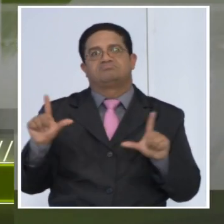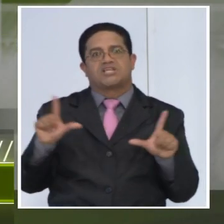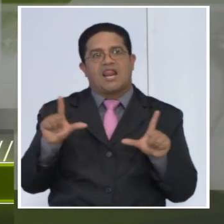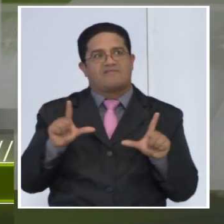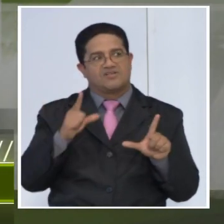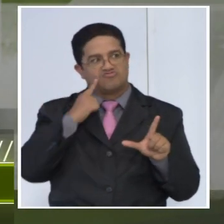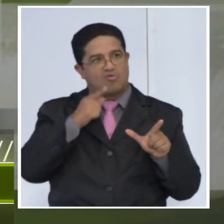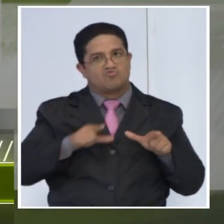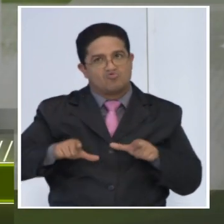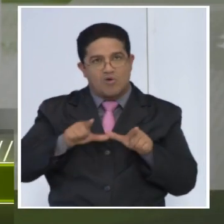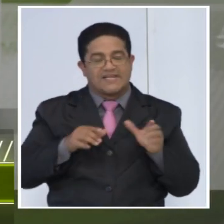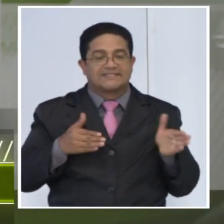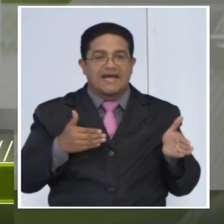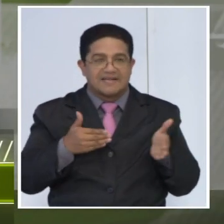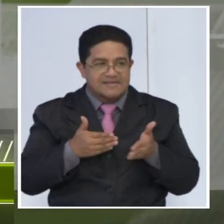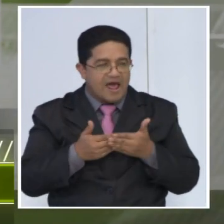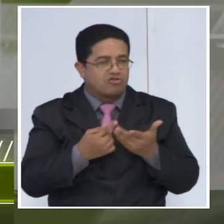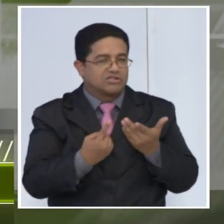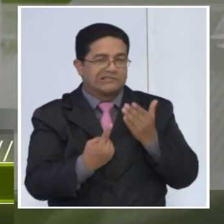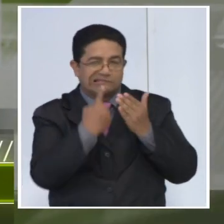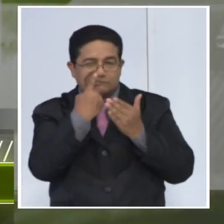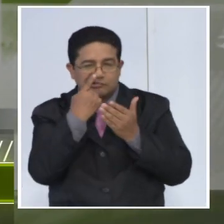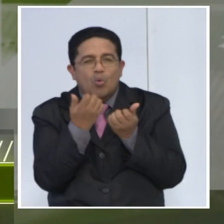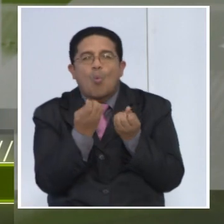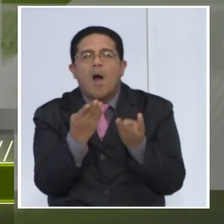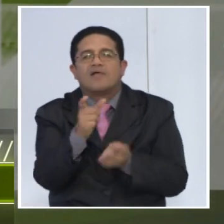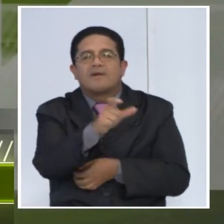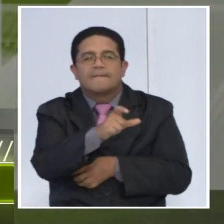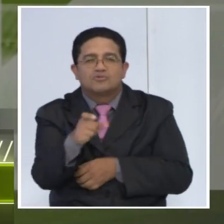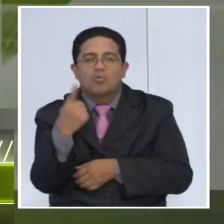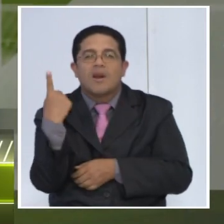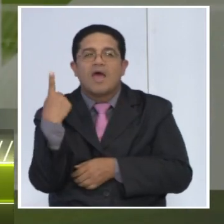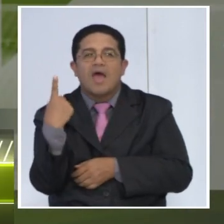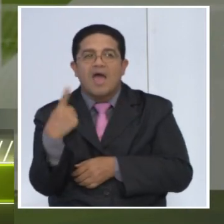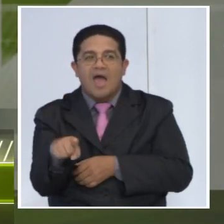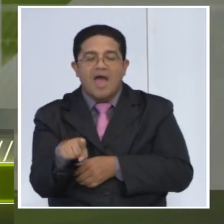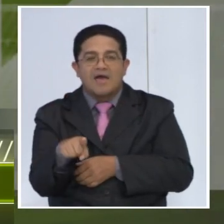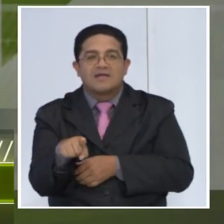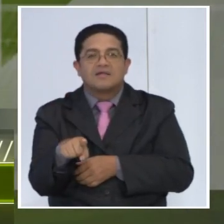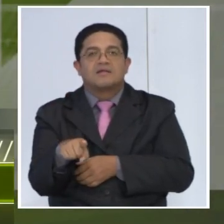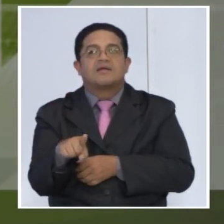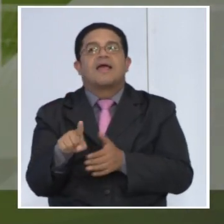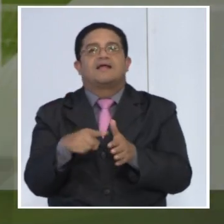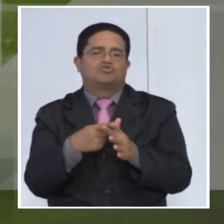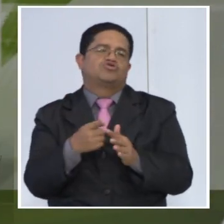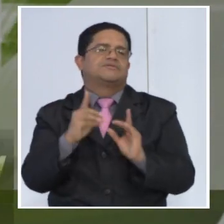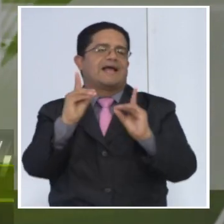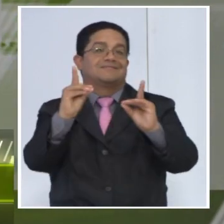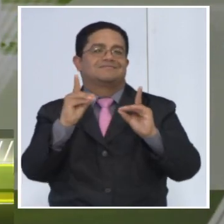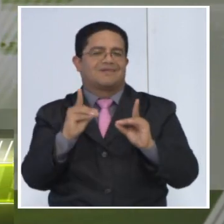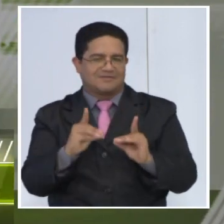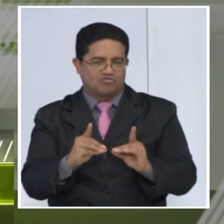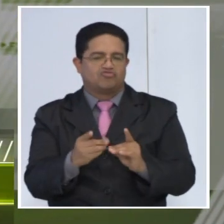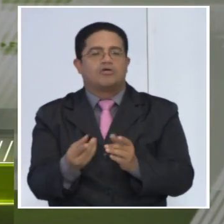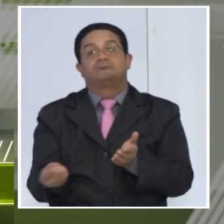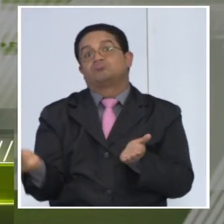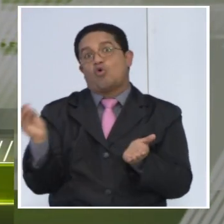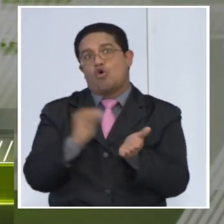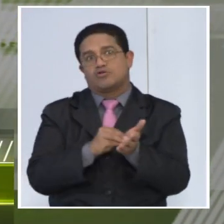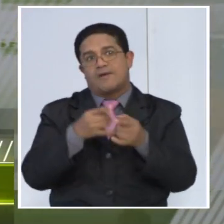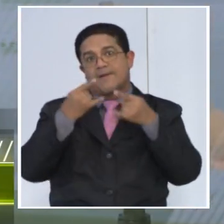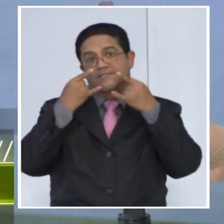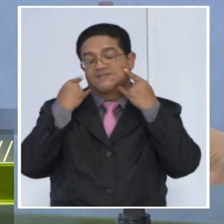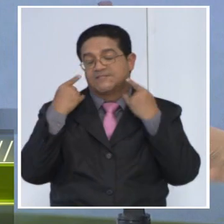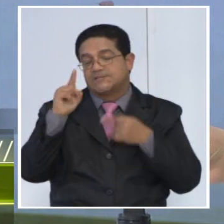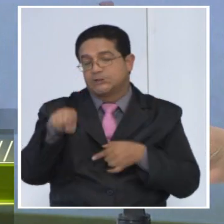hagan estos test y ver cuántas personas tienen síntomas respiratorios, en función a eso se decidirá utilizar de manera permanente o